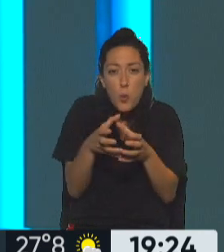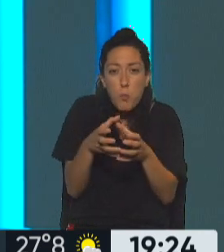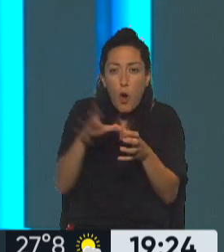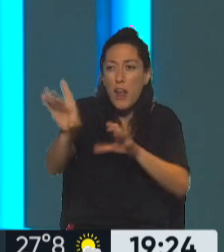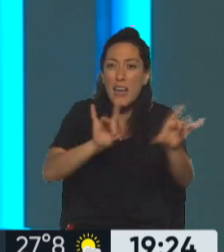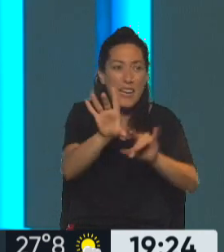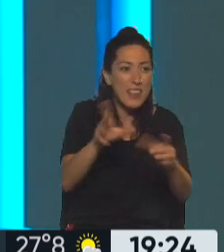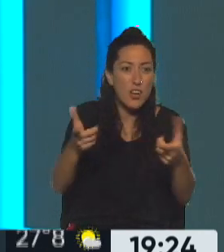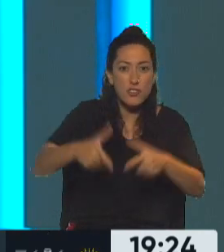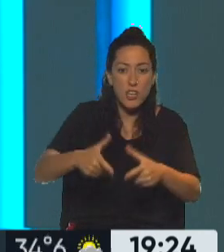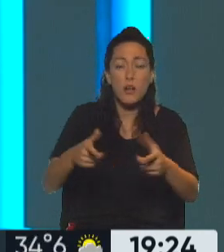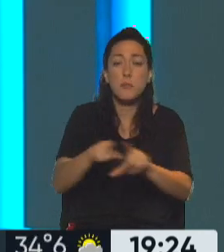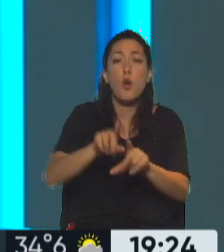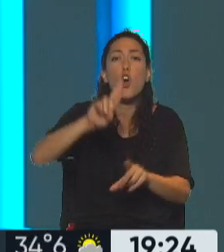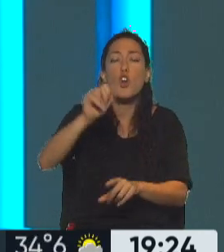también